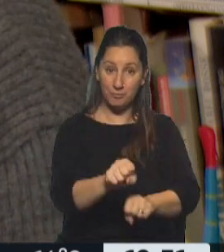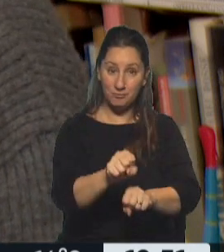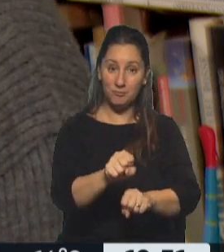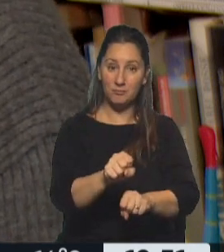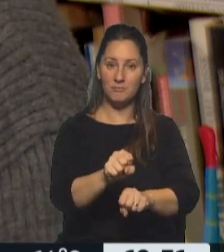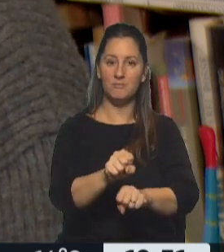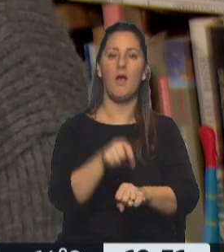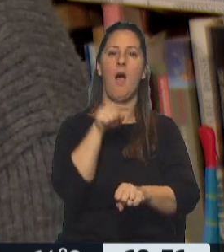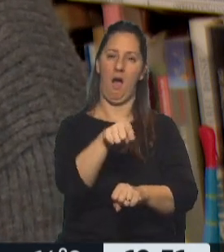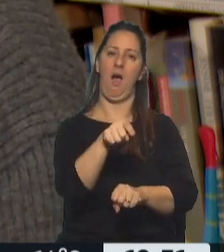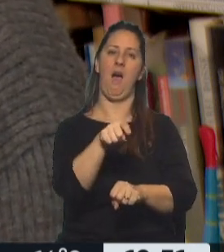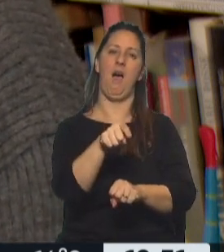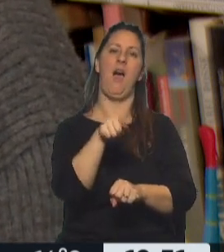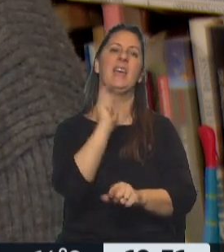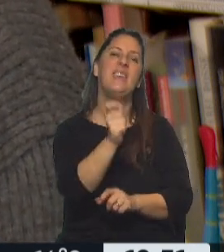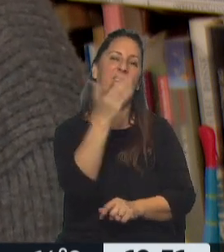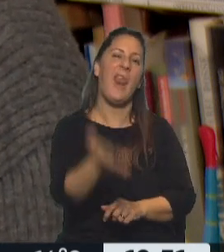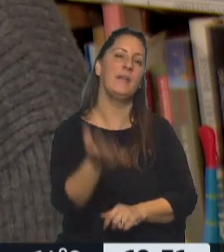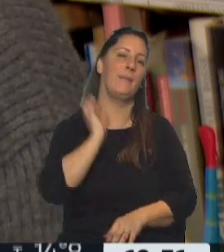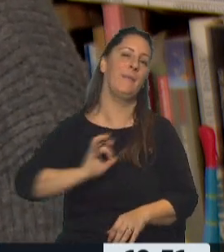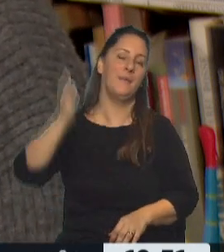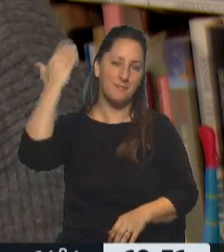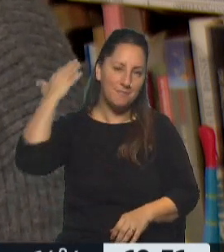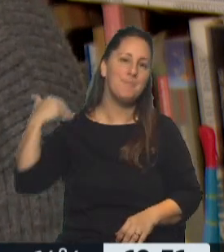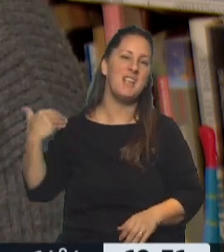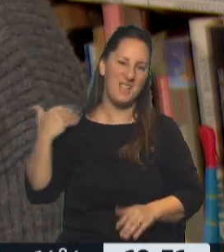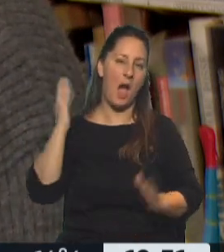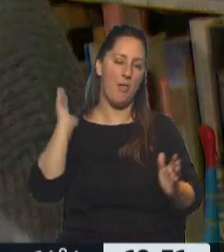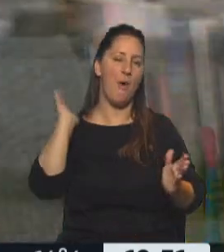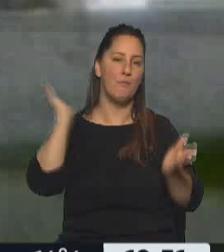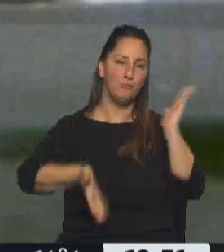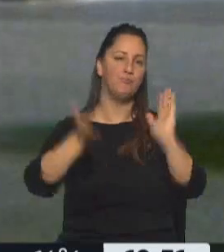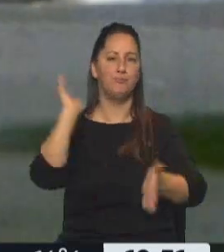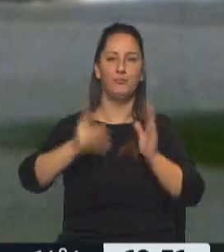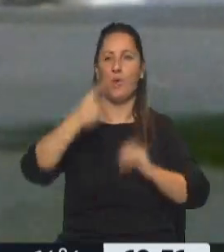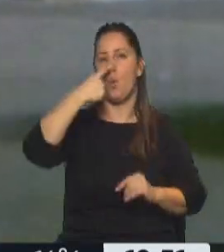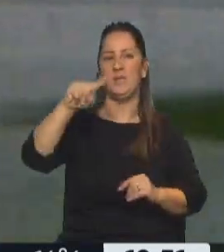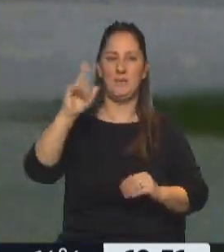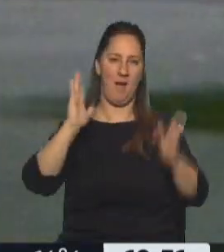salta a su verdadero pasado como represor de la última dictadura